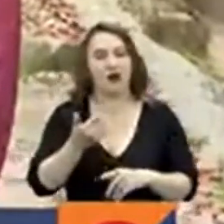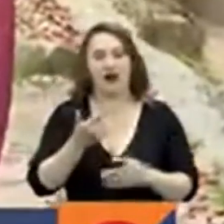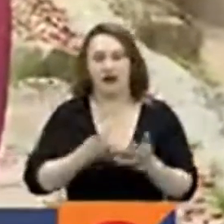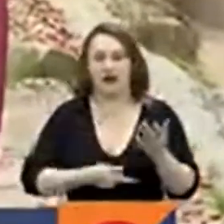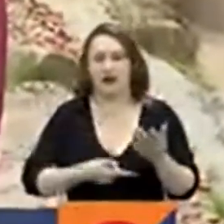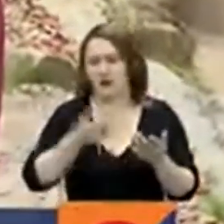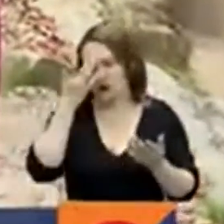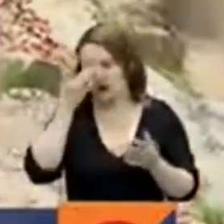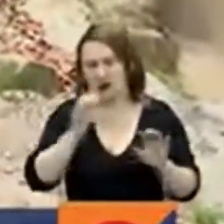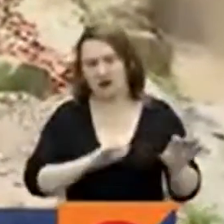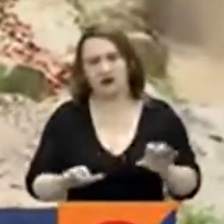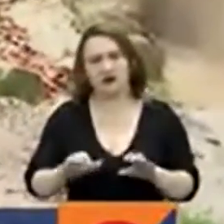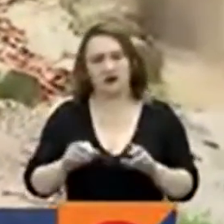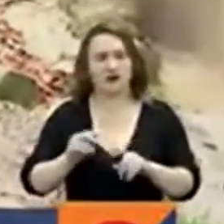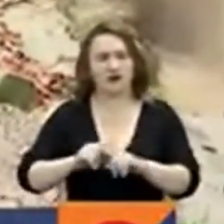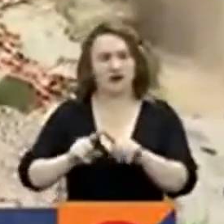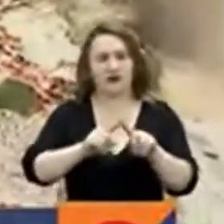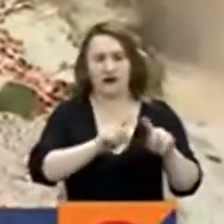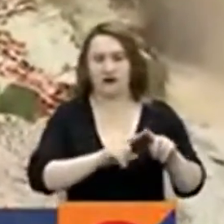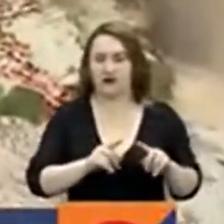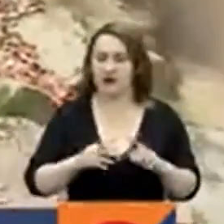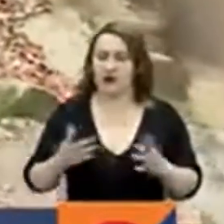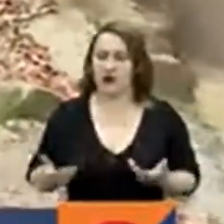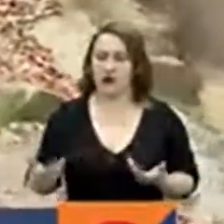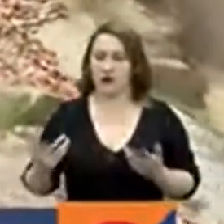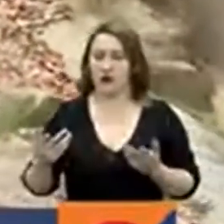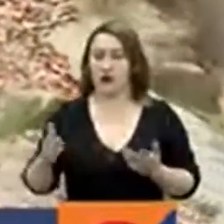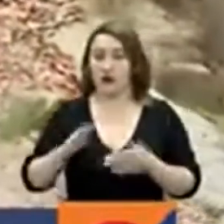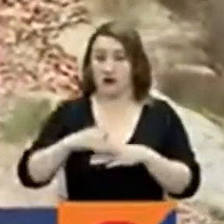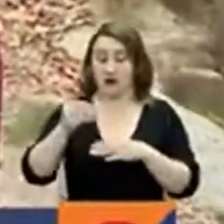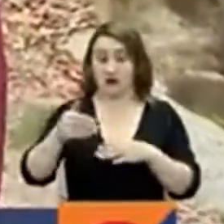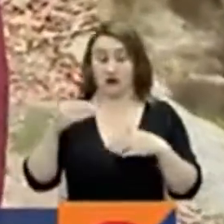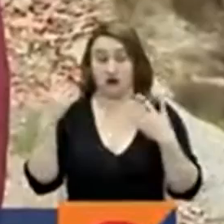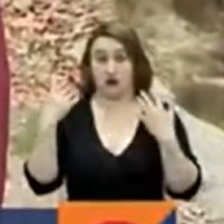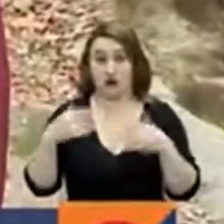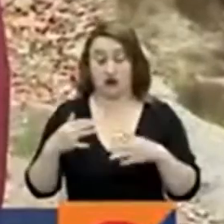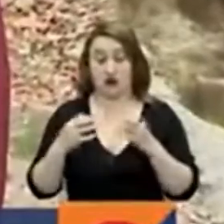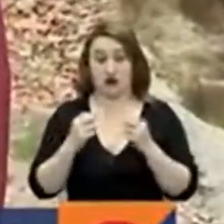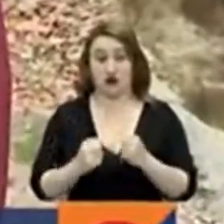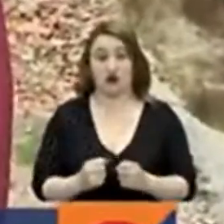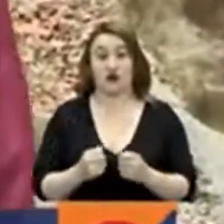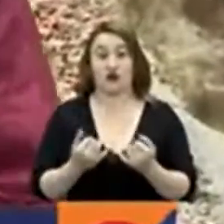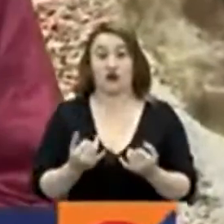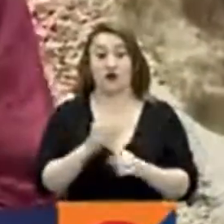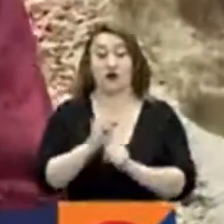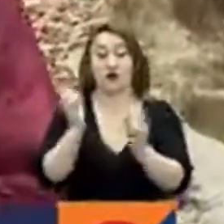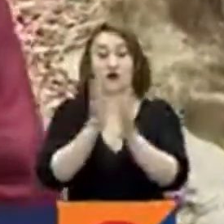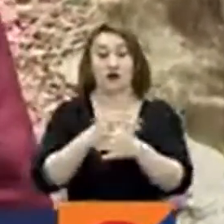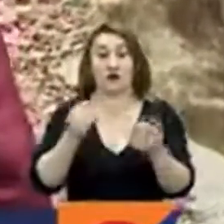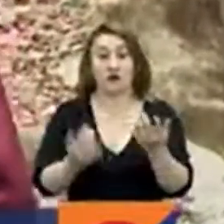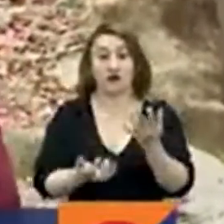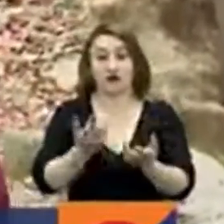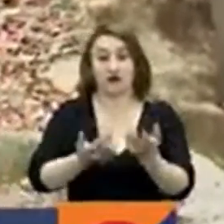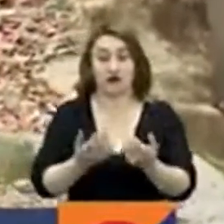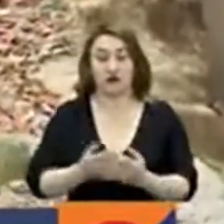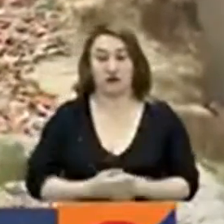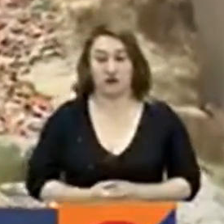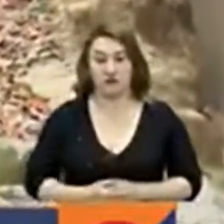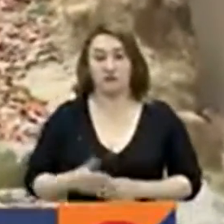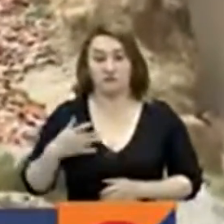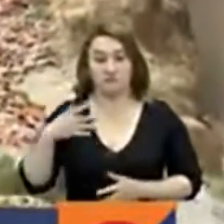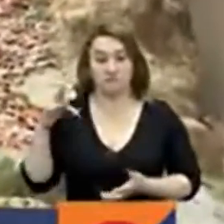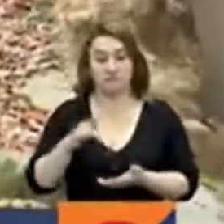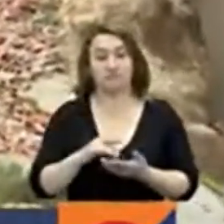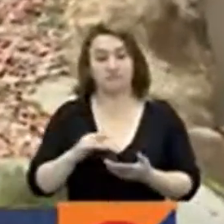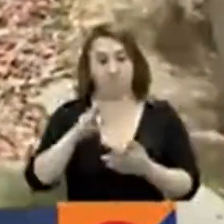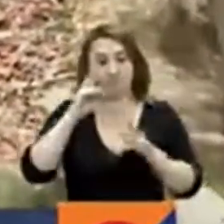se realizan estos diferentes operativos luego de ese fuerte conflagración que se llevó a cabo esta madrugada? Sí, llegamos a atender a la población damnificada